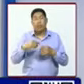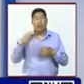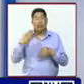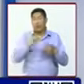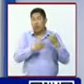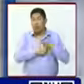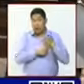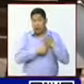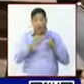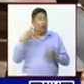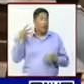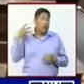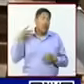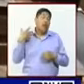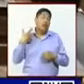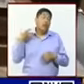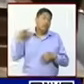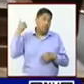Boliviana.